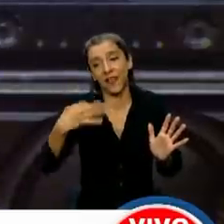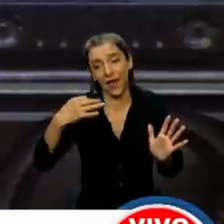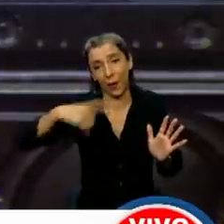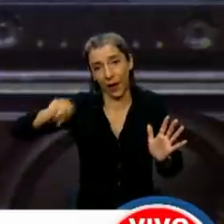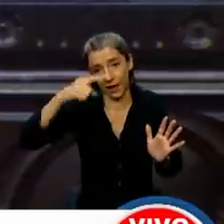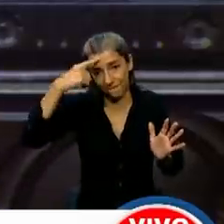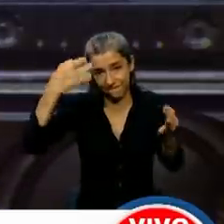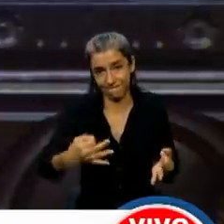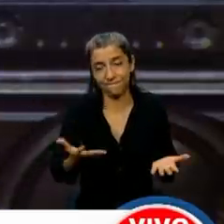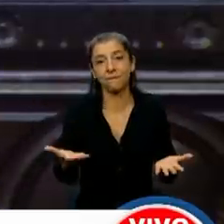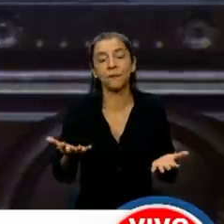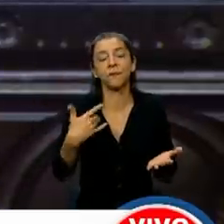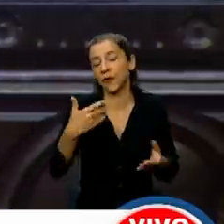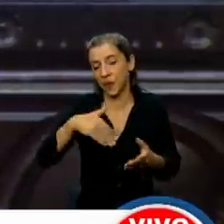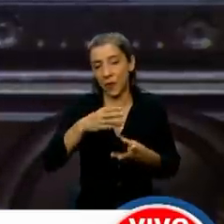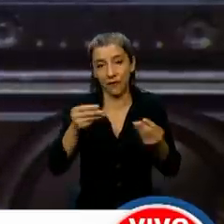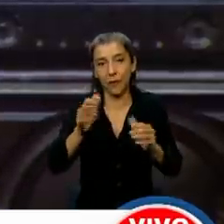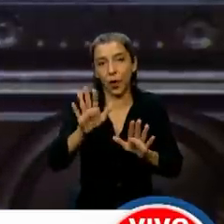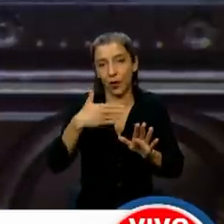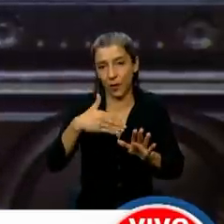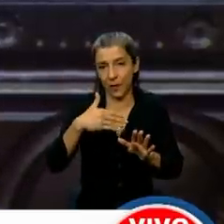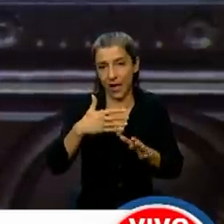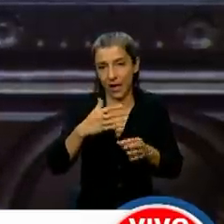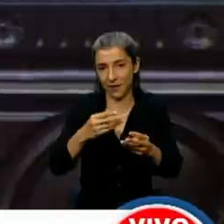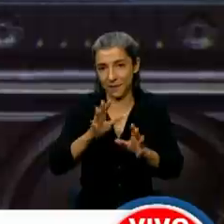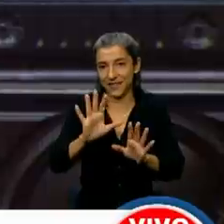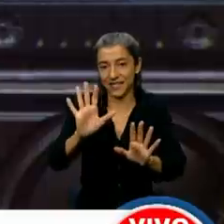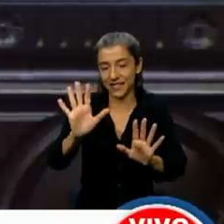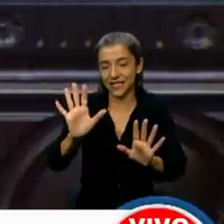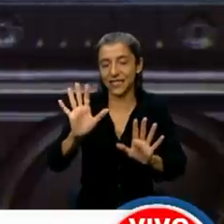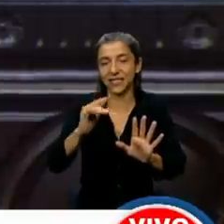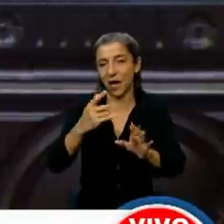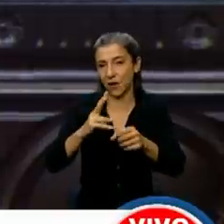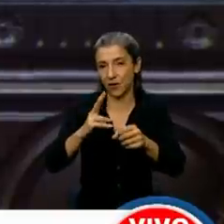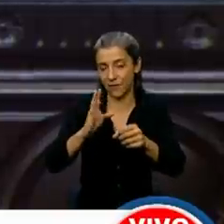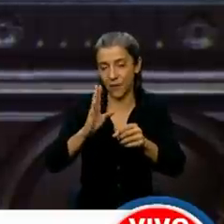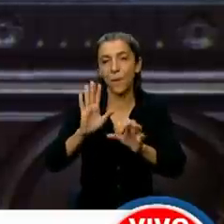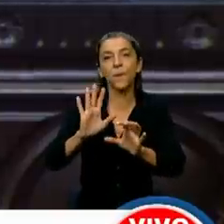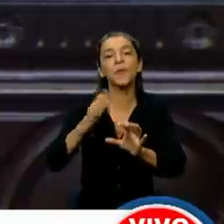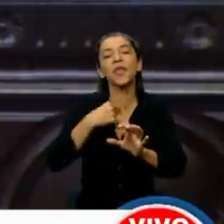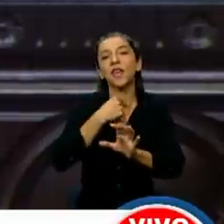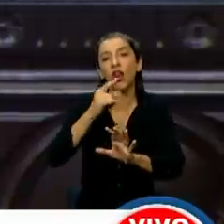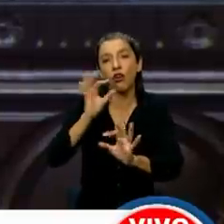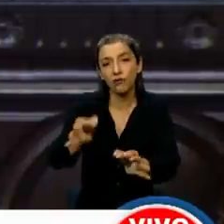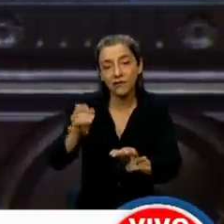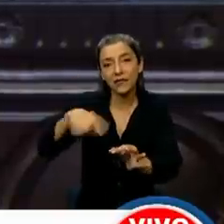terminar presidente ante que me corté yo quiero que sepan qué